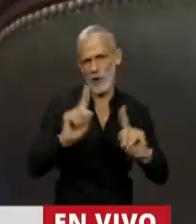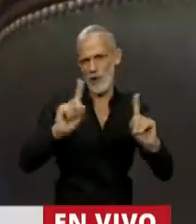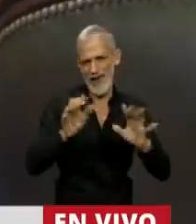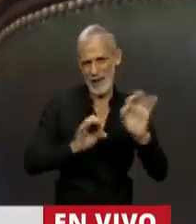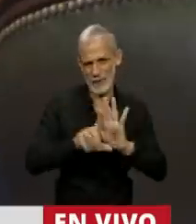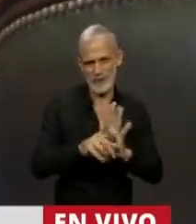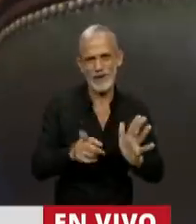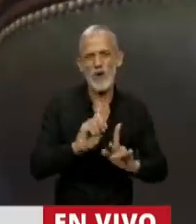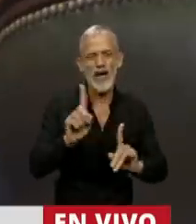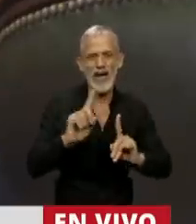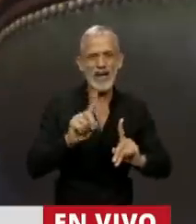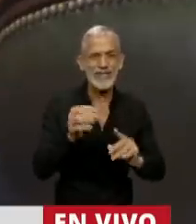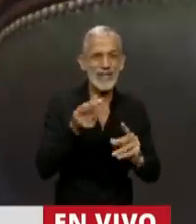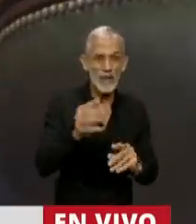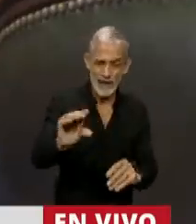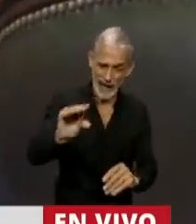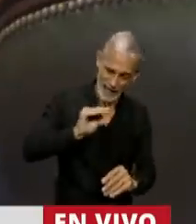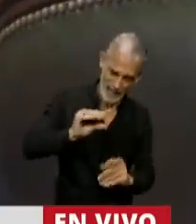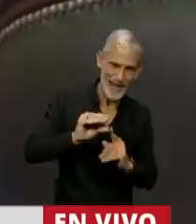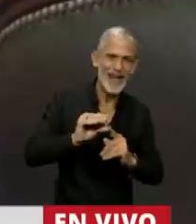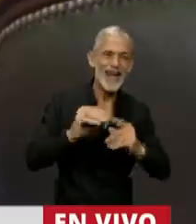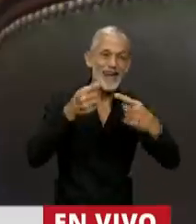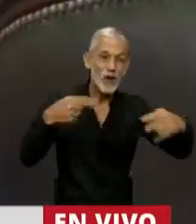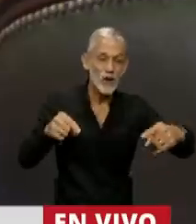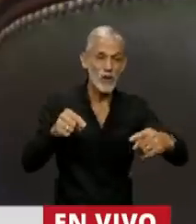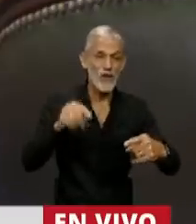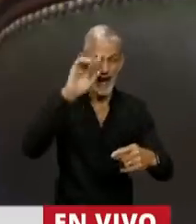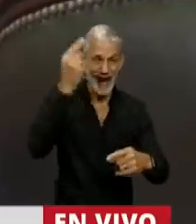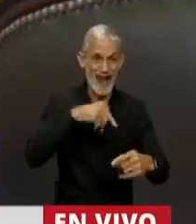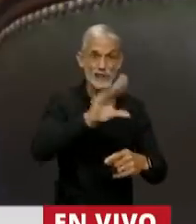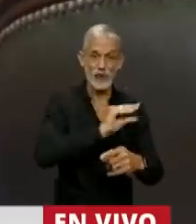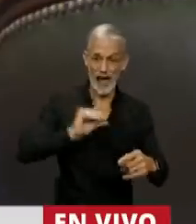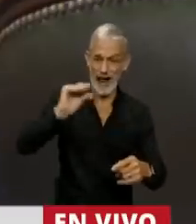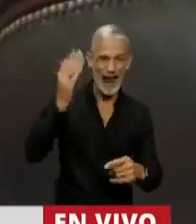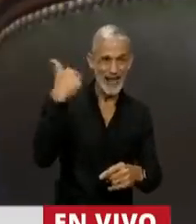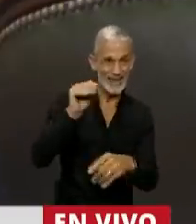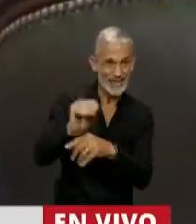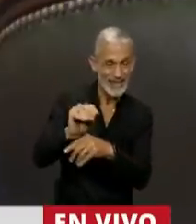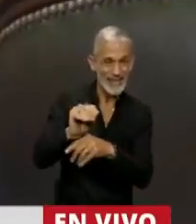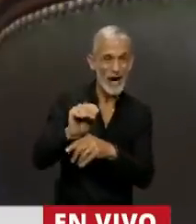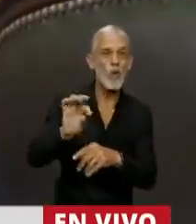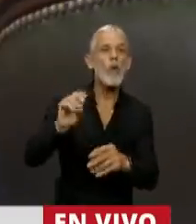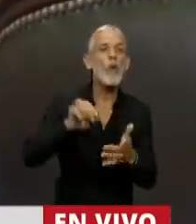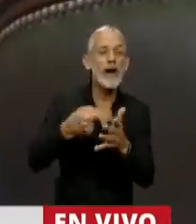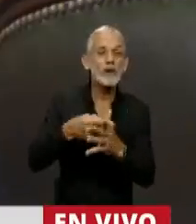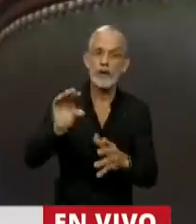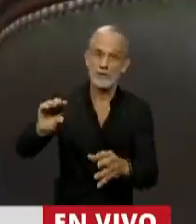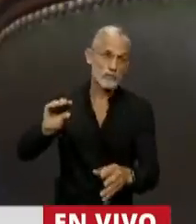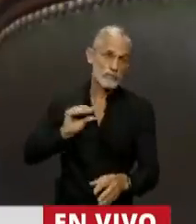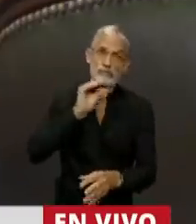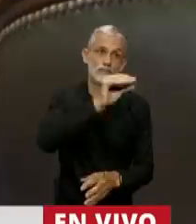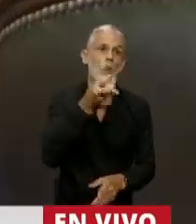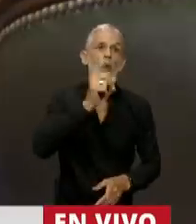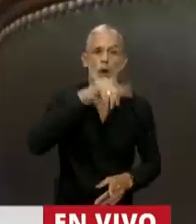Aires. Esa sustracción de fondos que se hizo a los recursos de renta nacional para alimentar la ciudad de Buenos Aires deben volver a la nación.